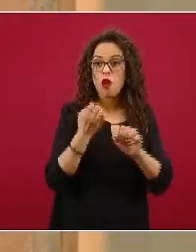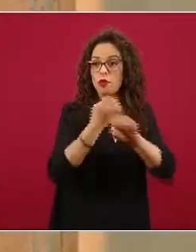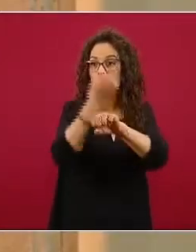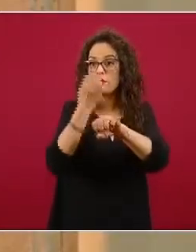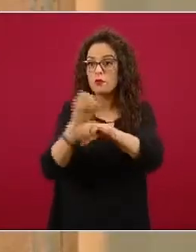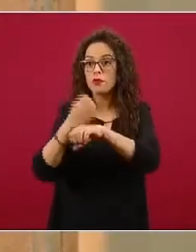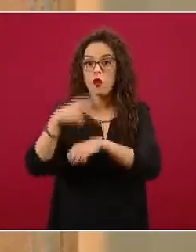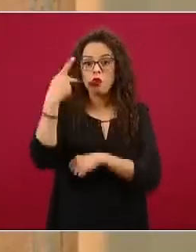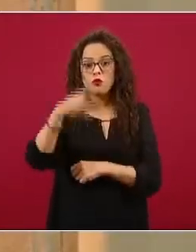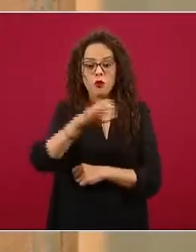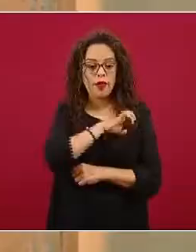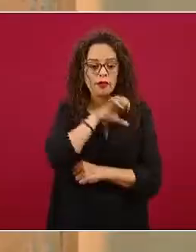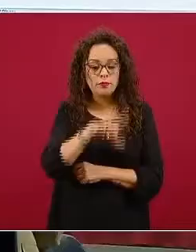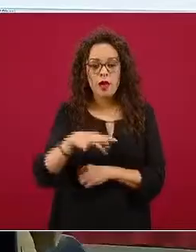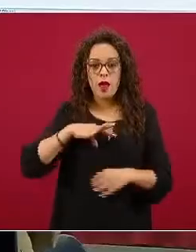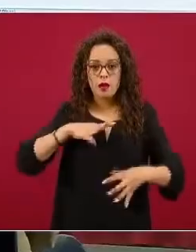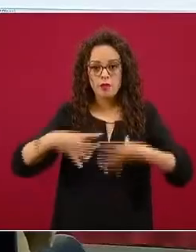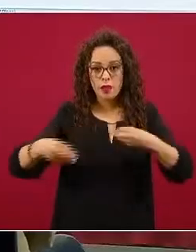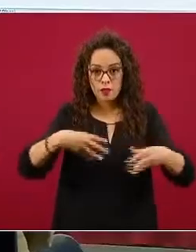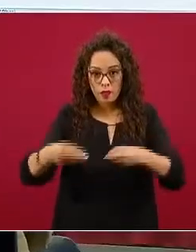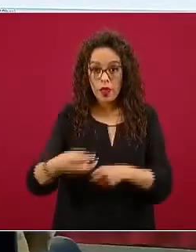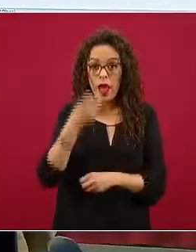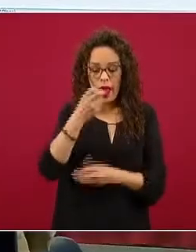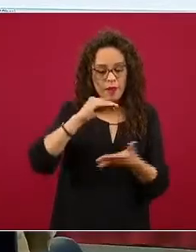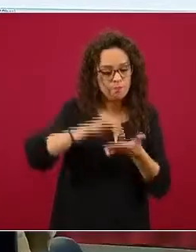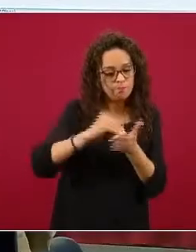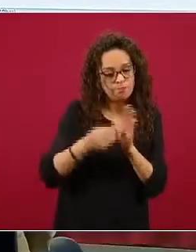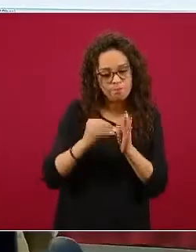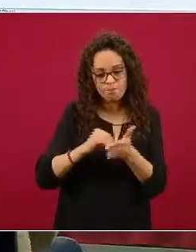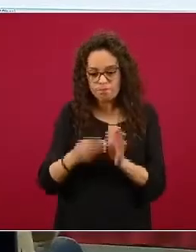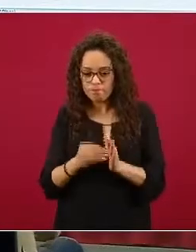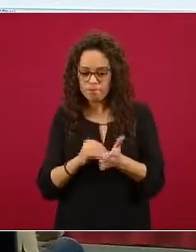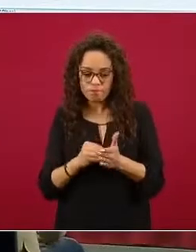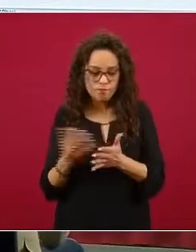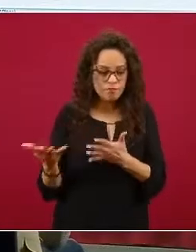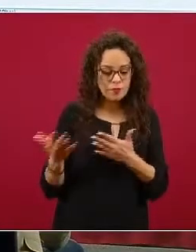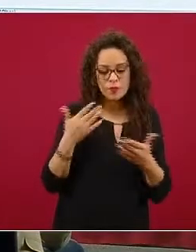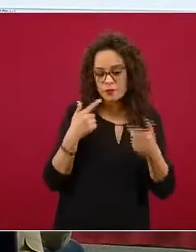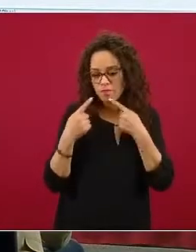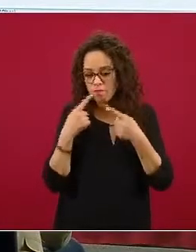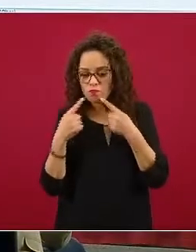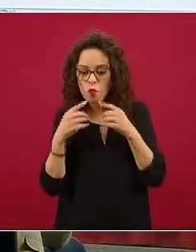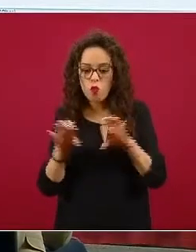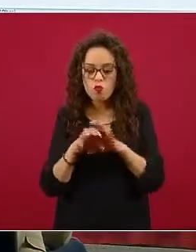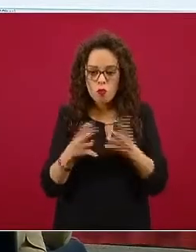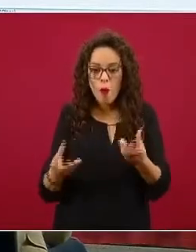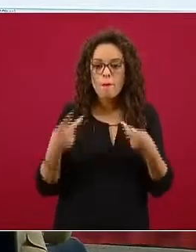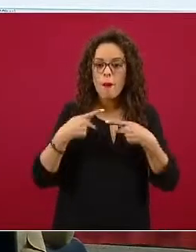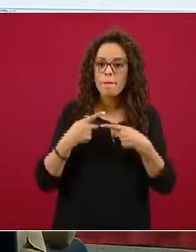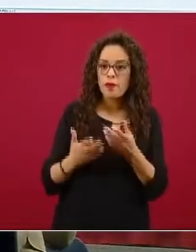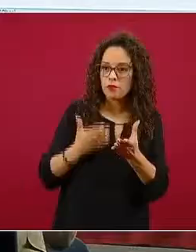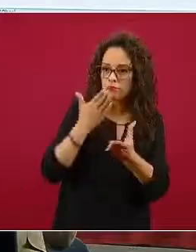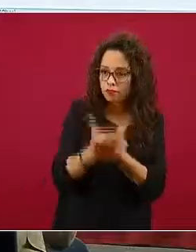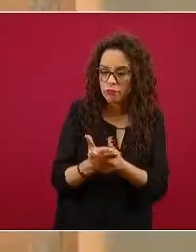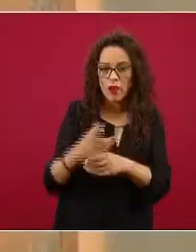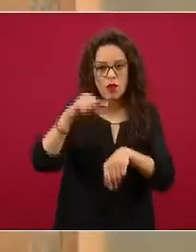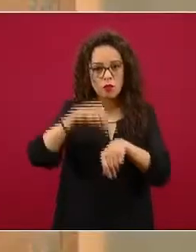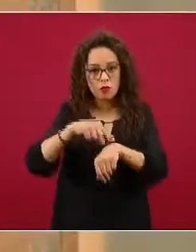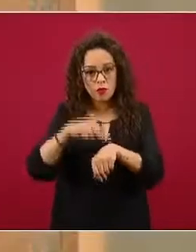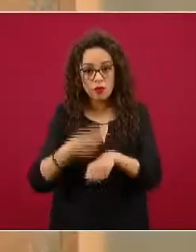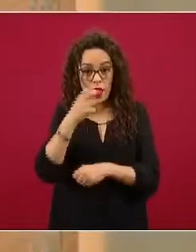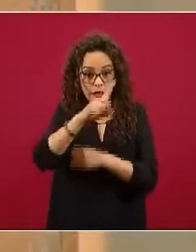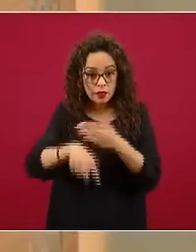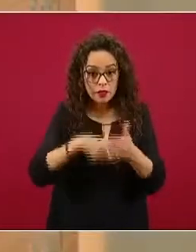de estos hay estrategias que son sumamente exitosas. Por ejemplo, el acercamiento de brigadas médico-epidemiológicas a